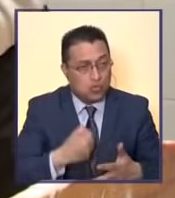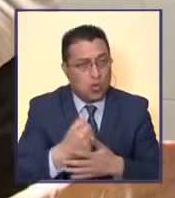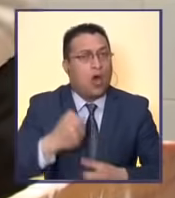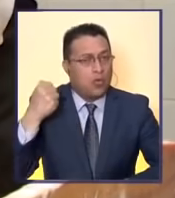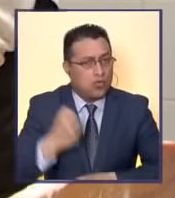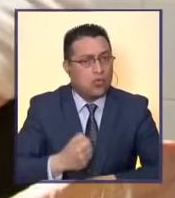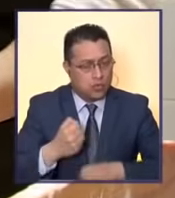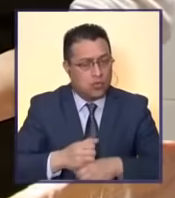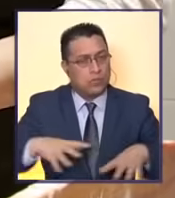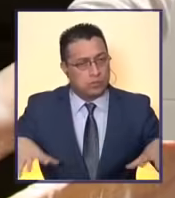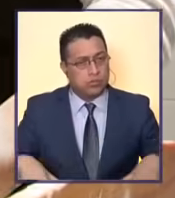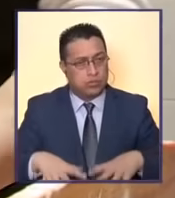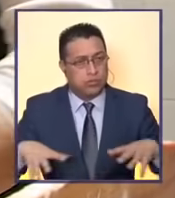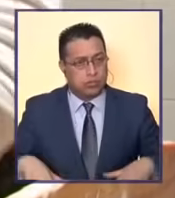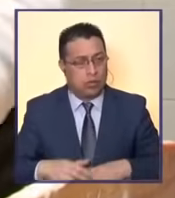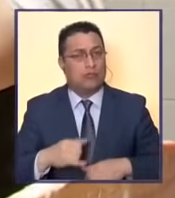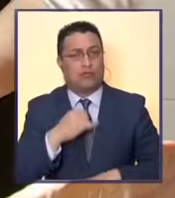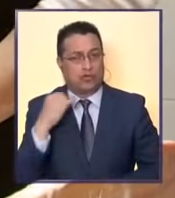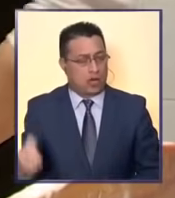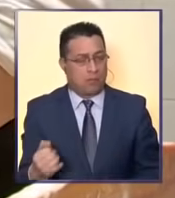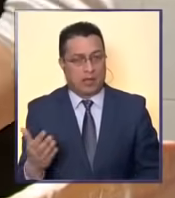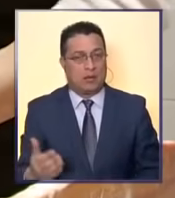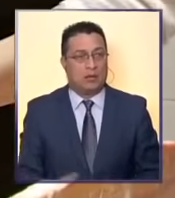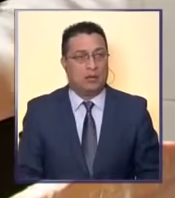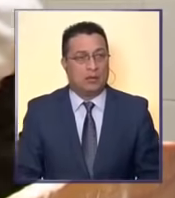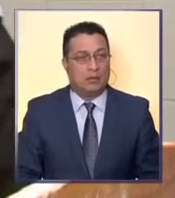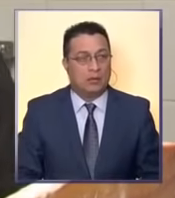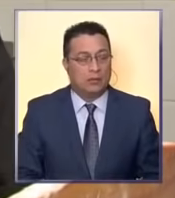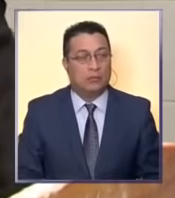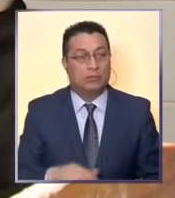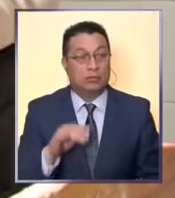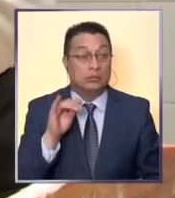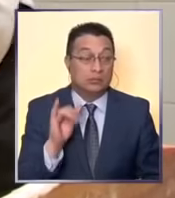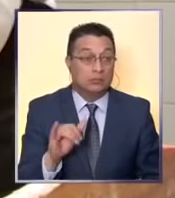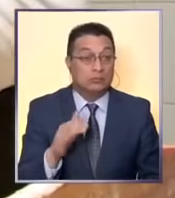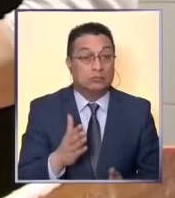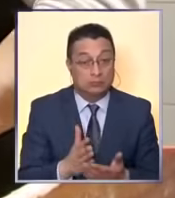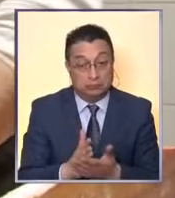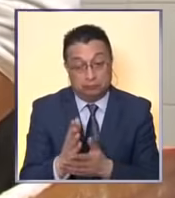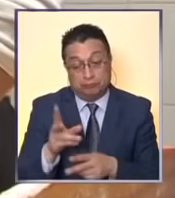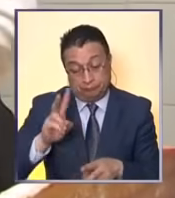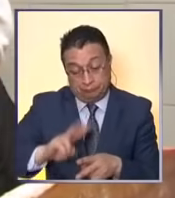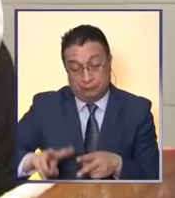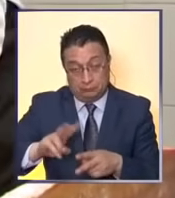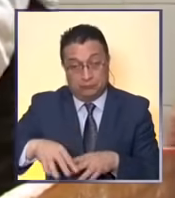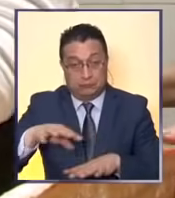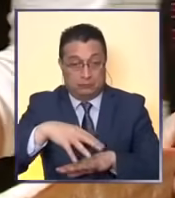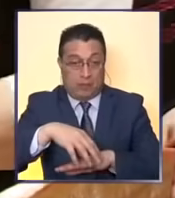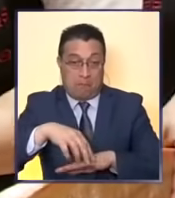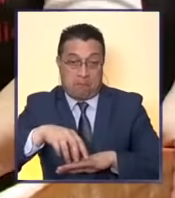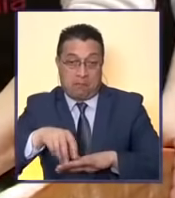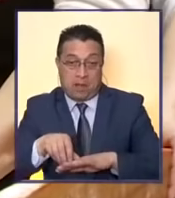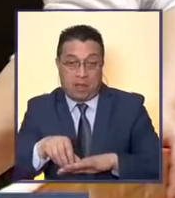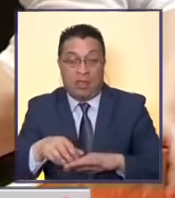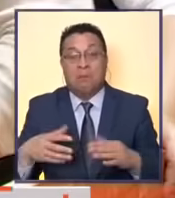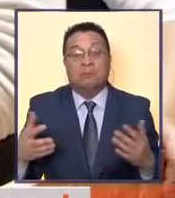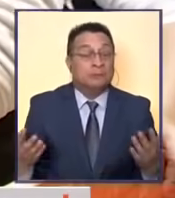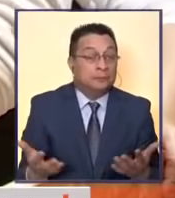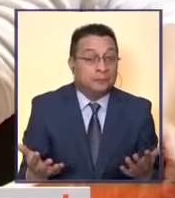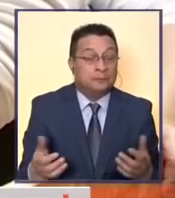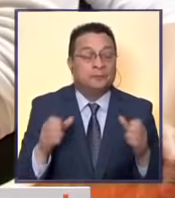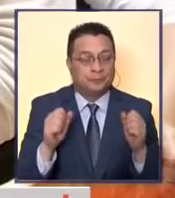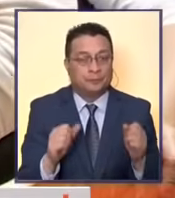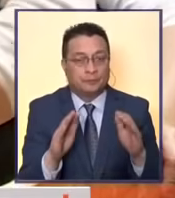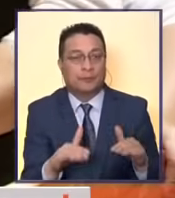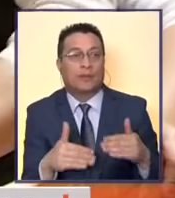de muy corta edad. Y empezó a hacer empanadas para poder